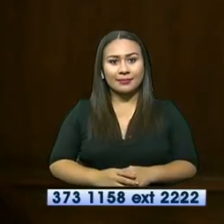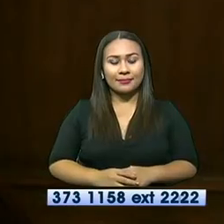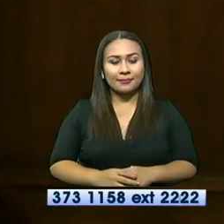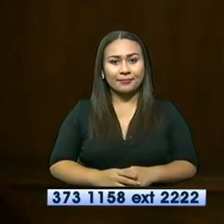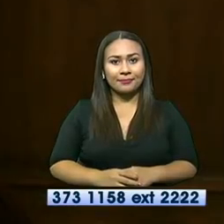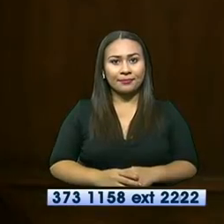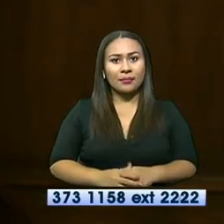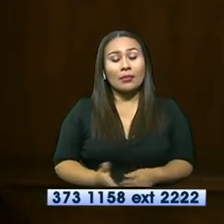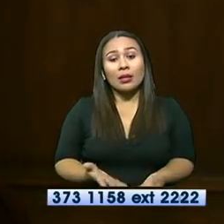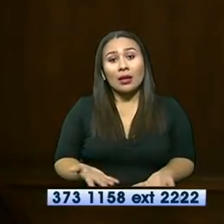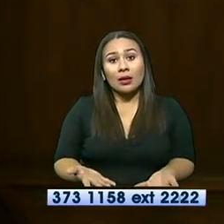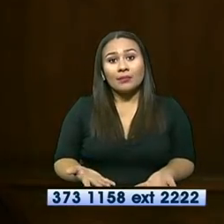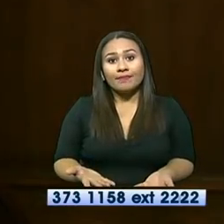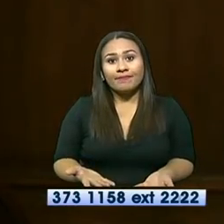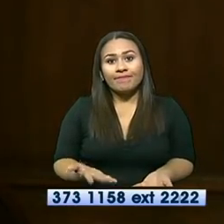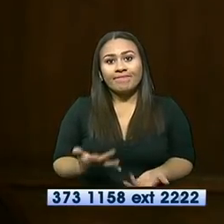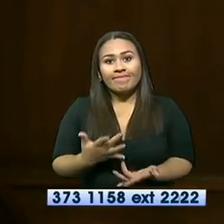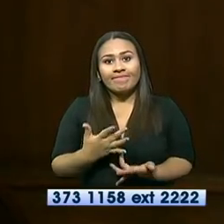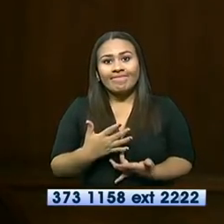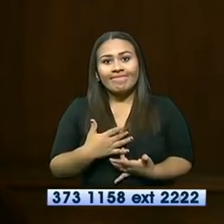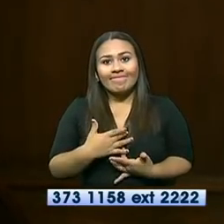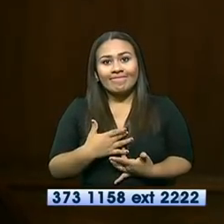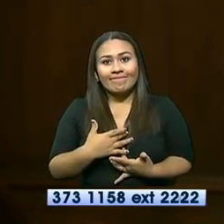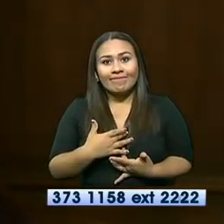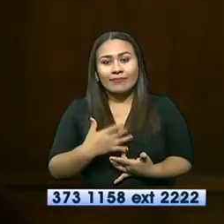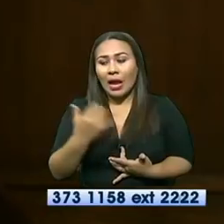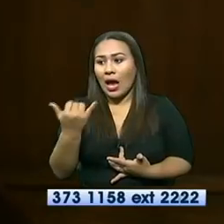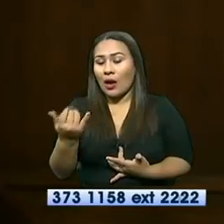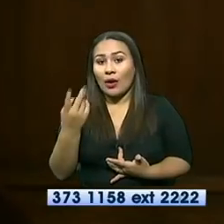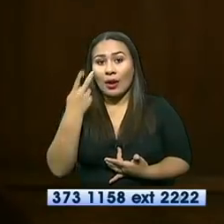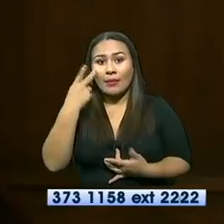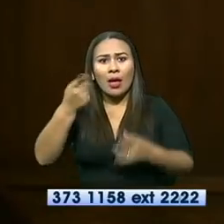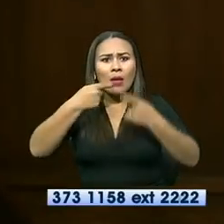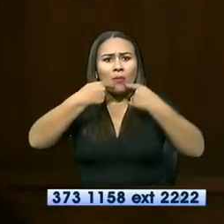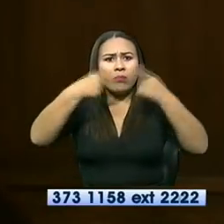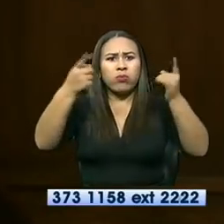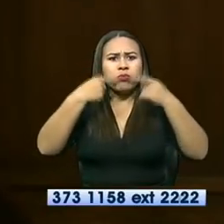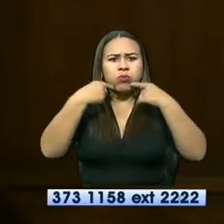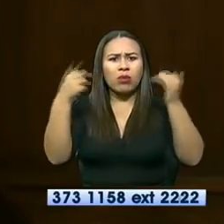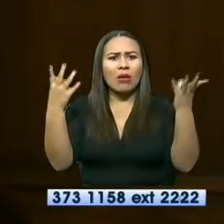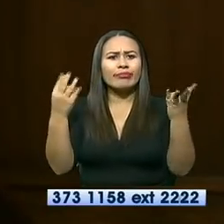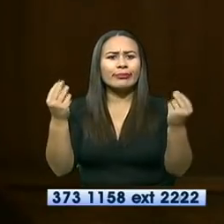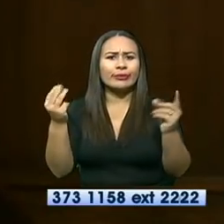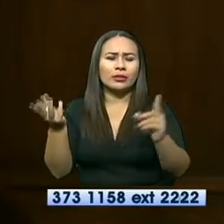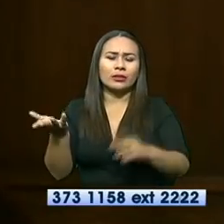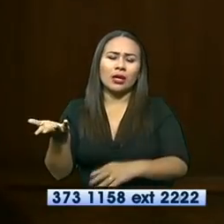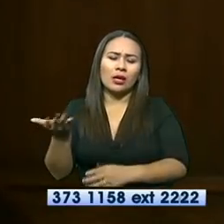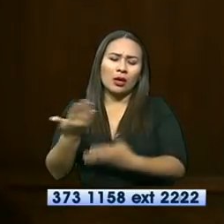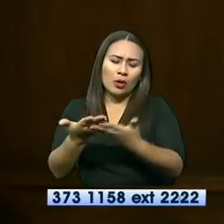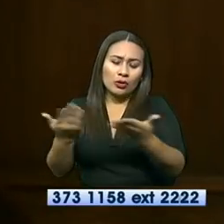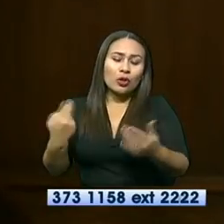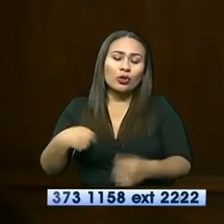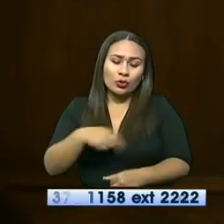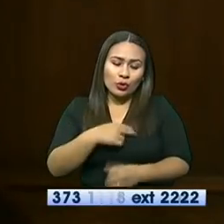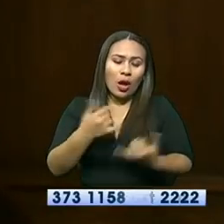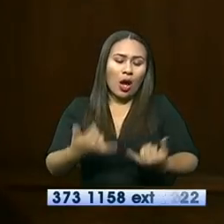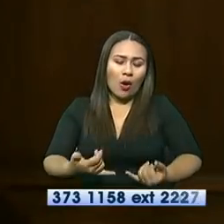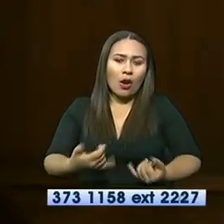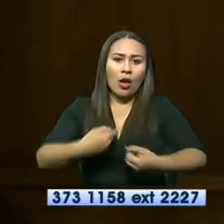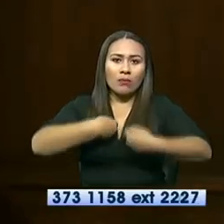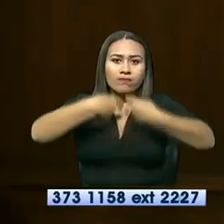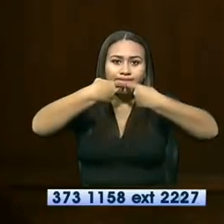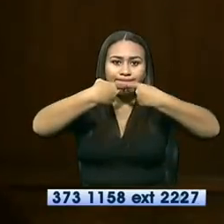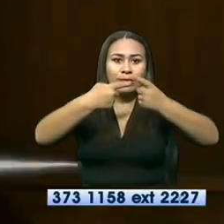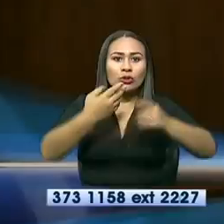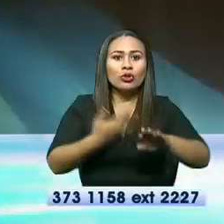2017. Lamentamos las filtraciones y las manipulaciones. Nos vemos obligados a hacer declaraciones